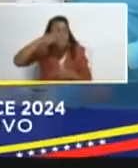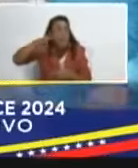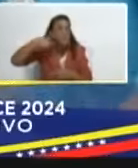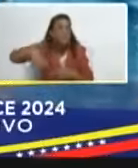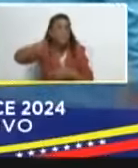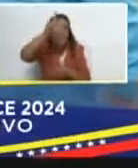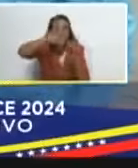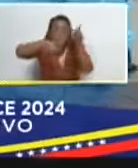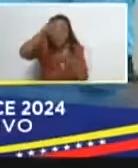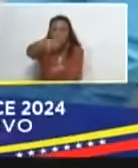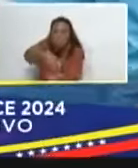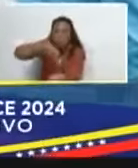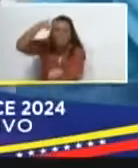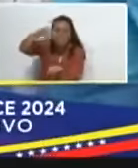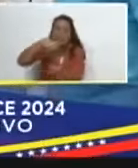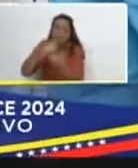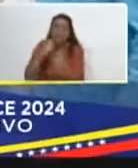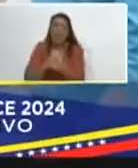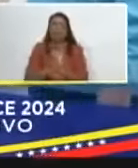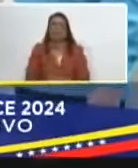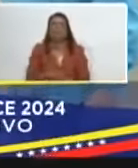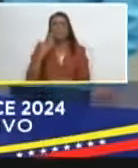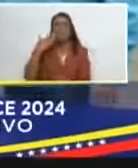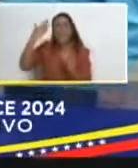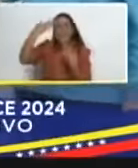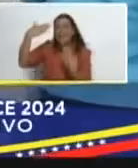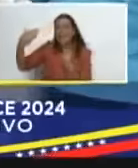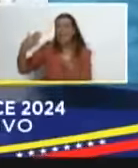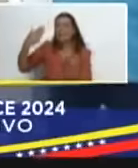campesina. Bueno, mi saludo aquí de Artillería.